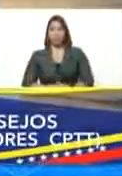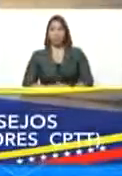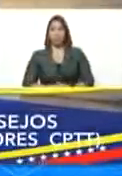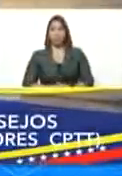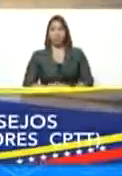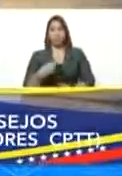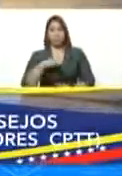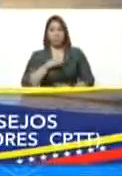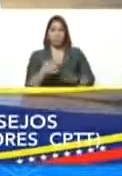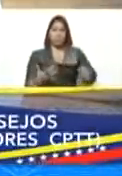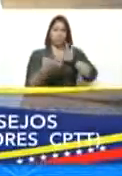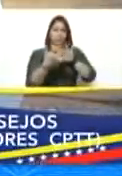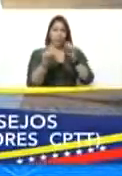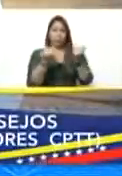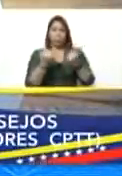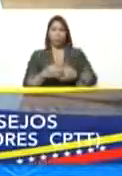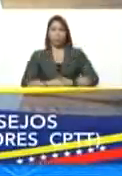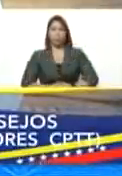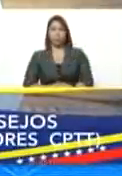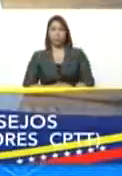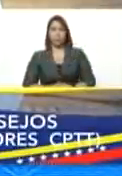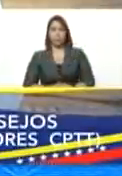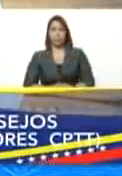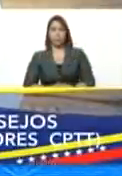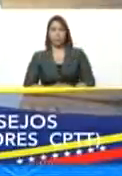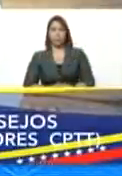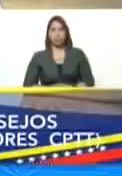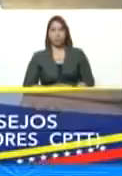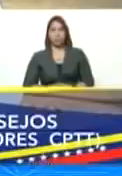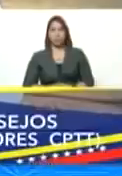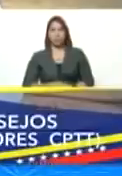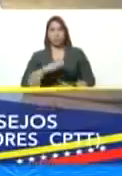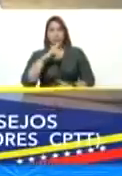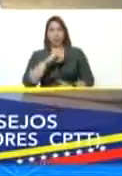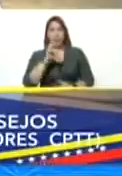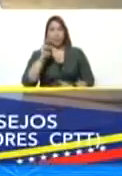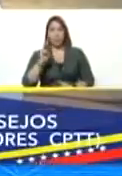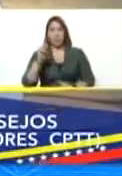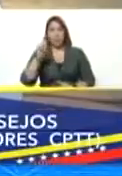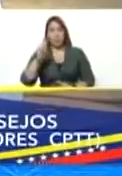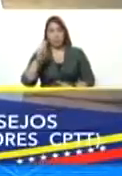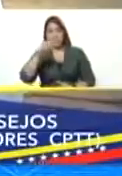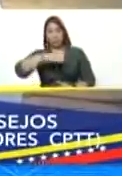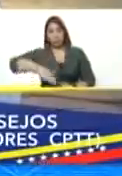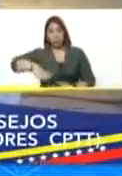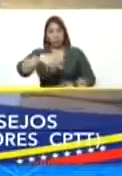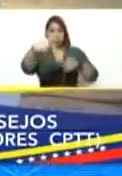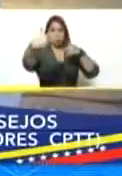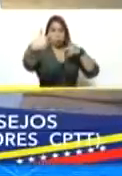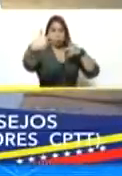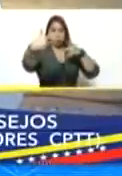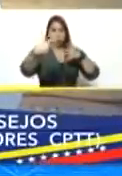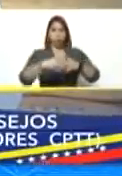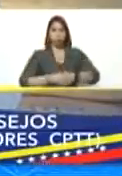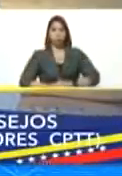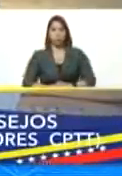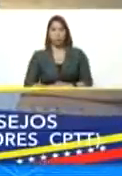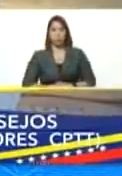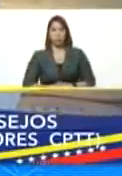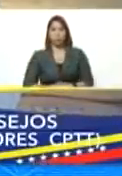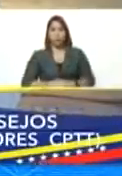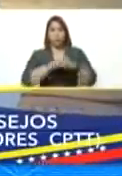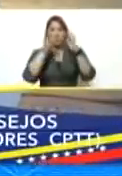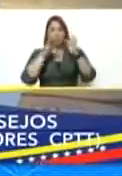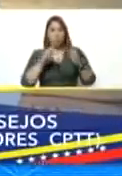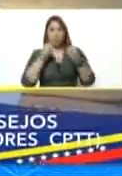Estamos en conexión ahorita con CPT de todo el país en la videoconferencia. Esta modalidad